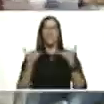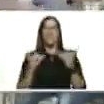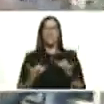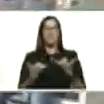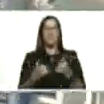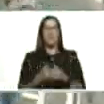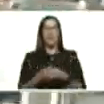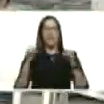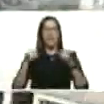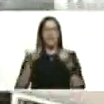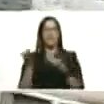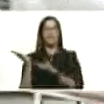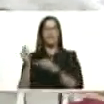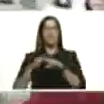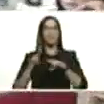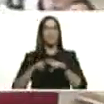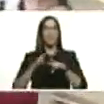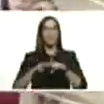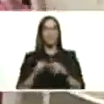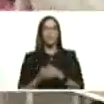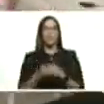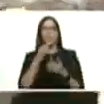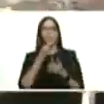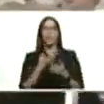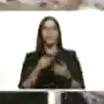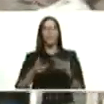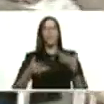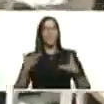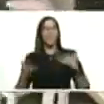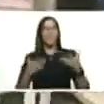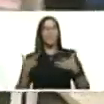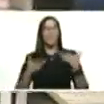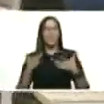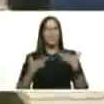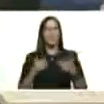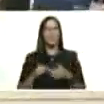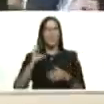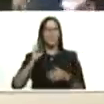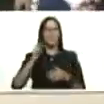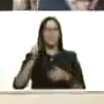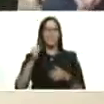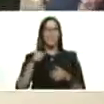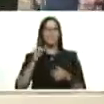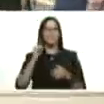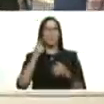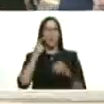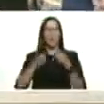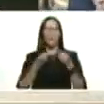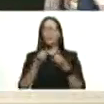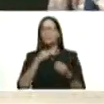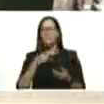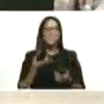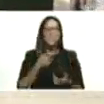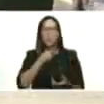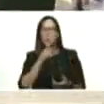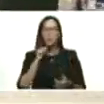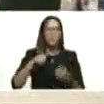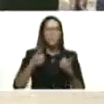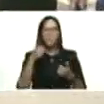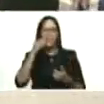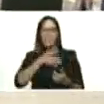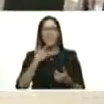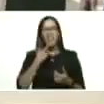Aquí están todos estos niños que, bueno, están disfrutando de la NutriChicha. Aquí estoy con Sebastián. ¿Cómo está la NutriChicha, Sebastián? ¿Qué quieres